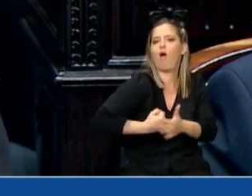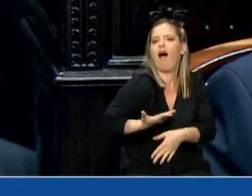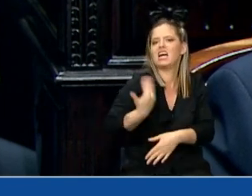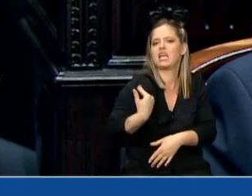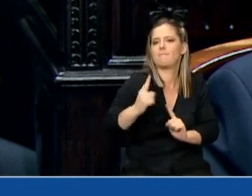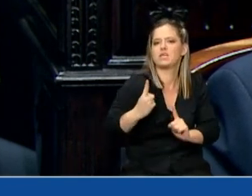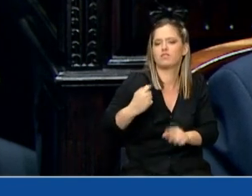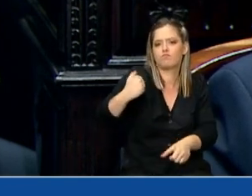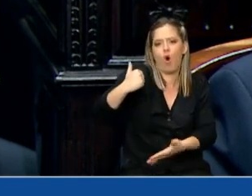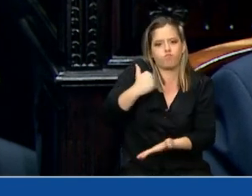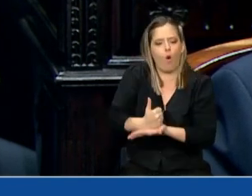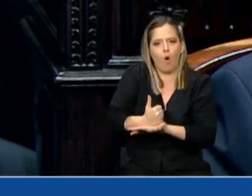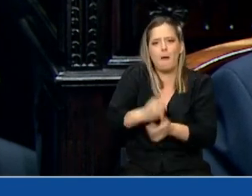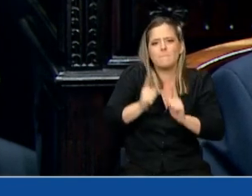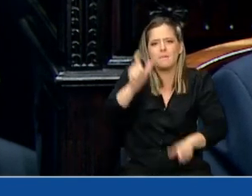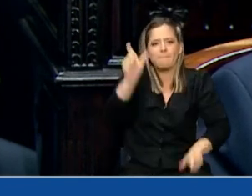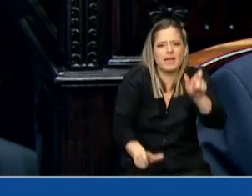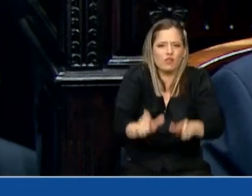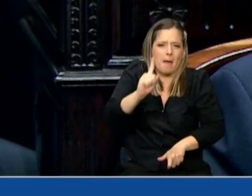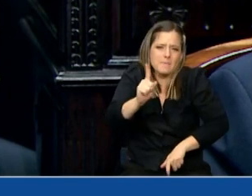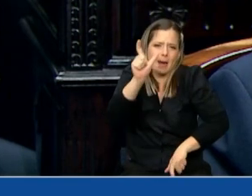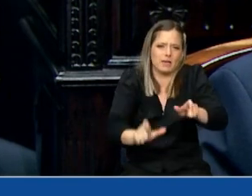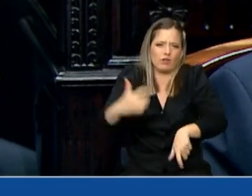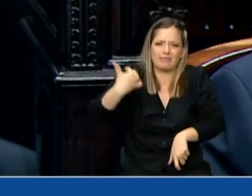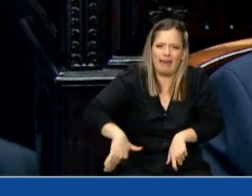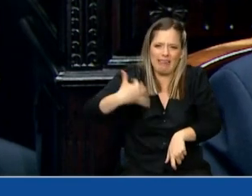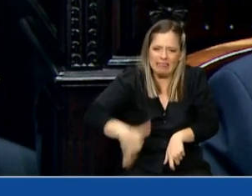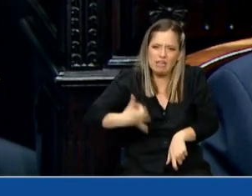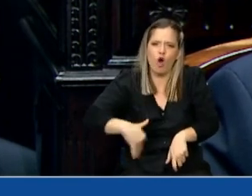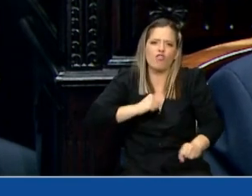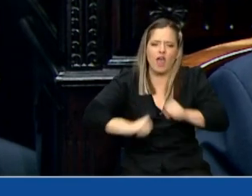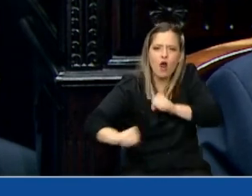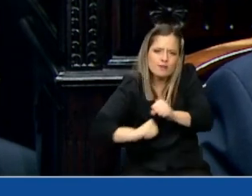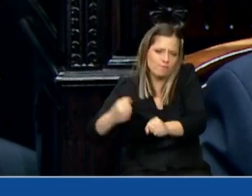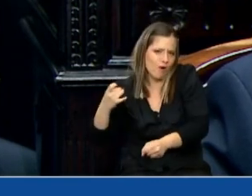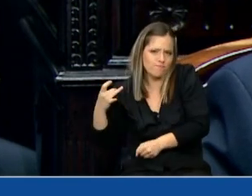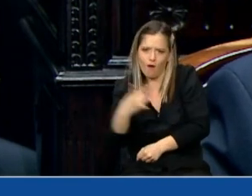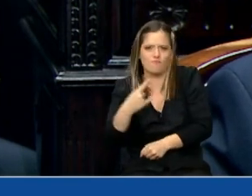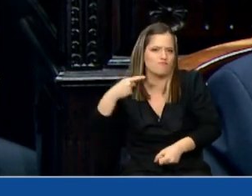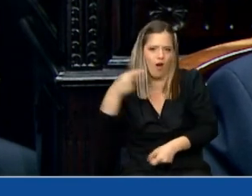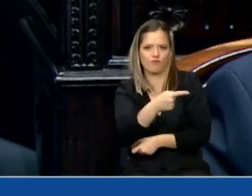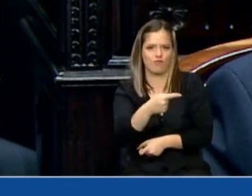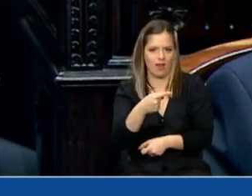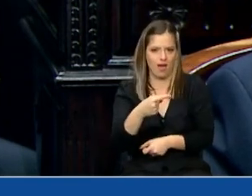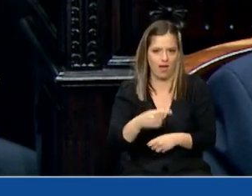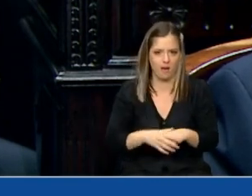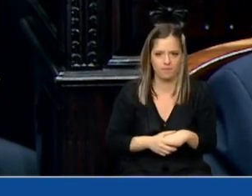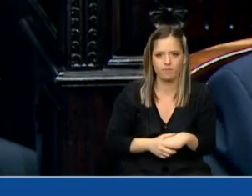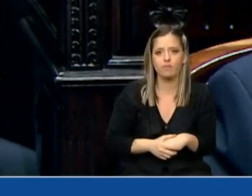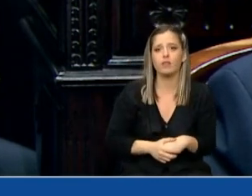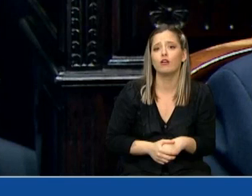ayer junto a miles de argentinos condenando el terrorismo de Hamás.